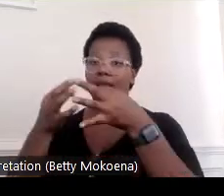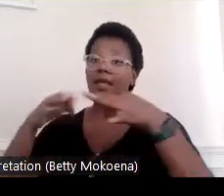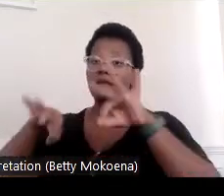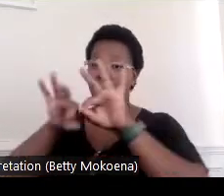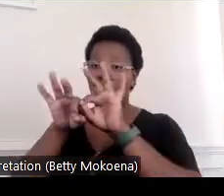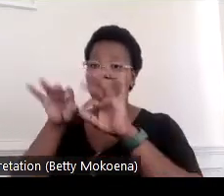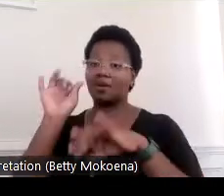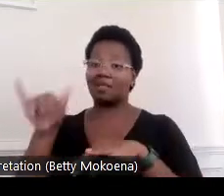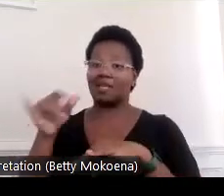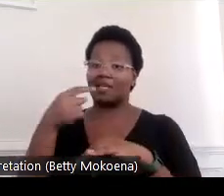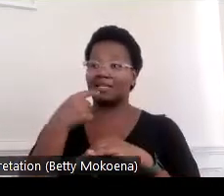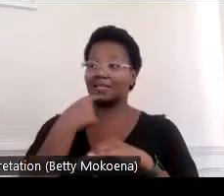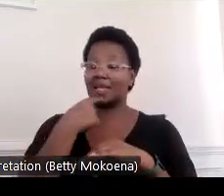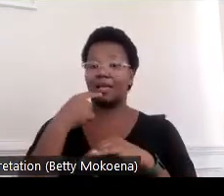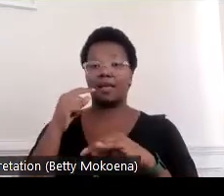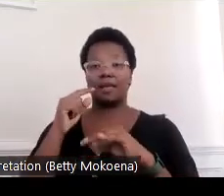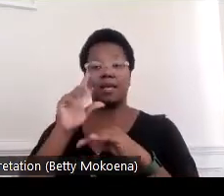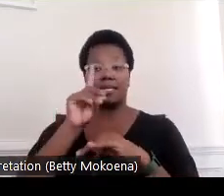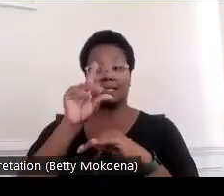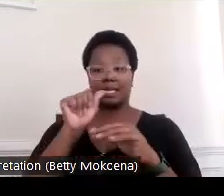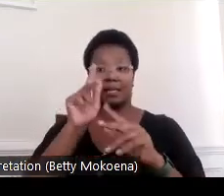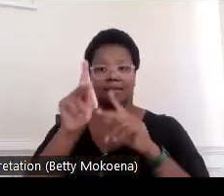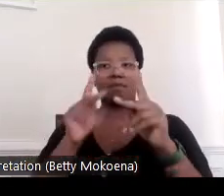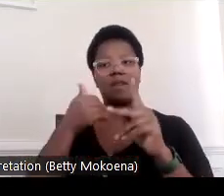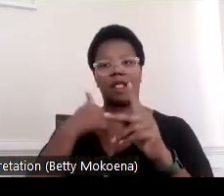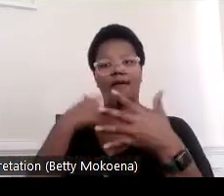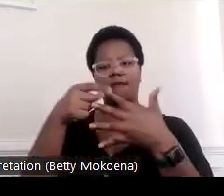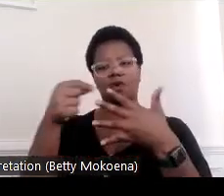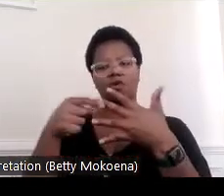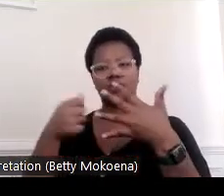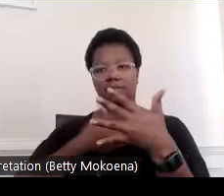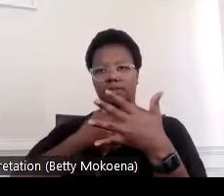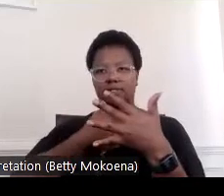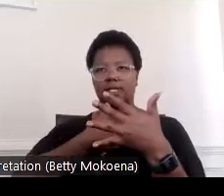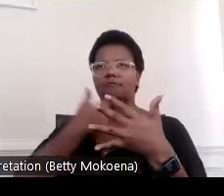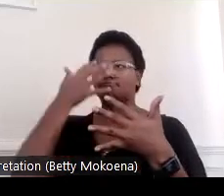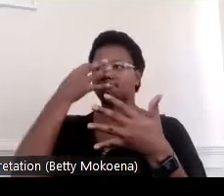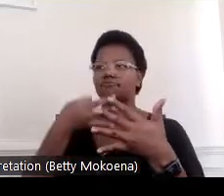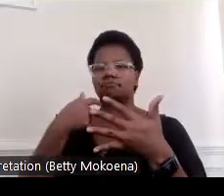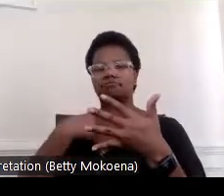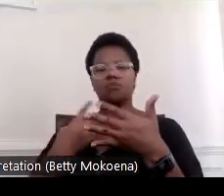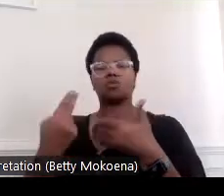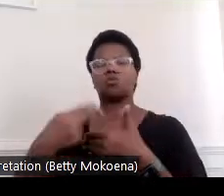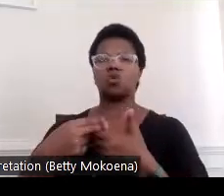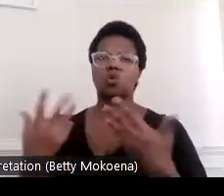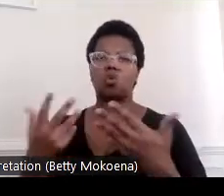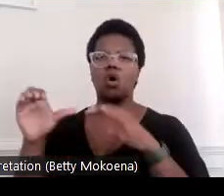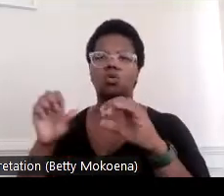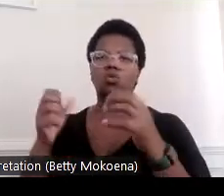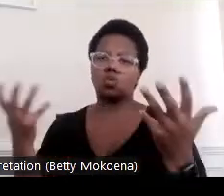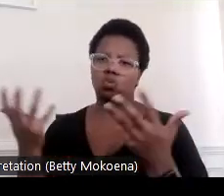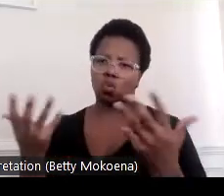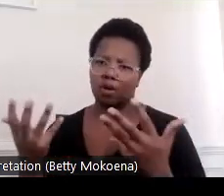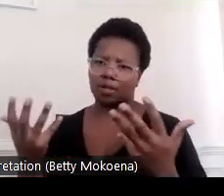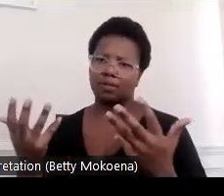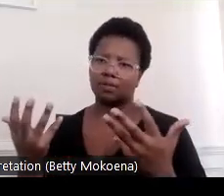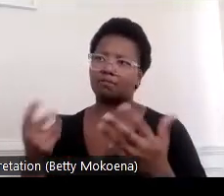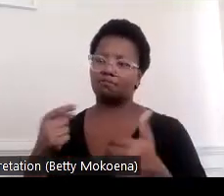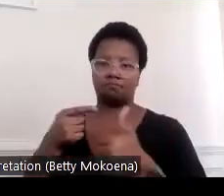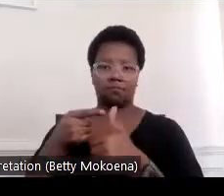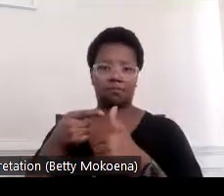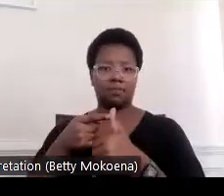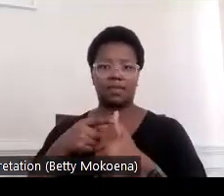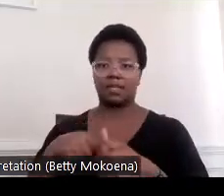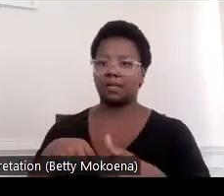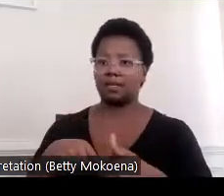importante que una persona con discapacidad tenga la opción que tenga la opción de tomar una lección informada